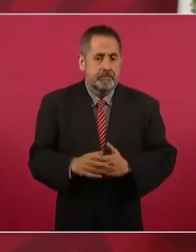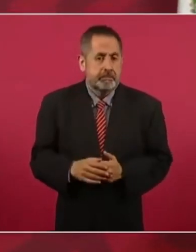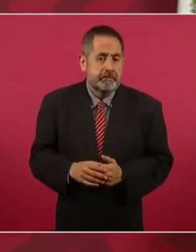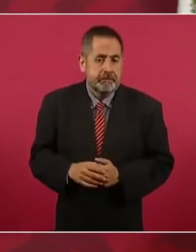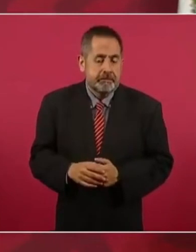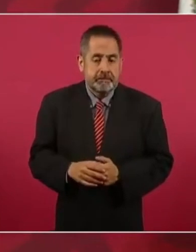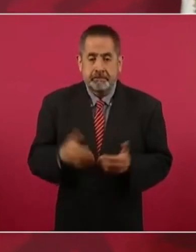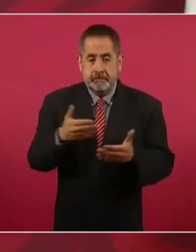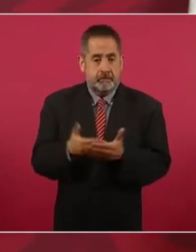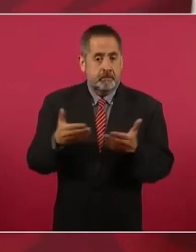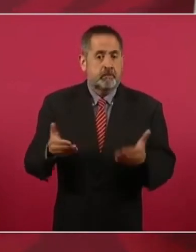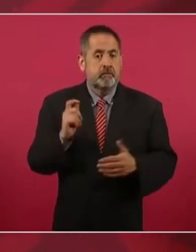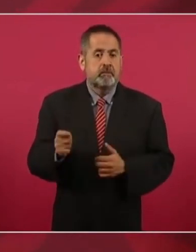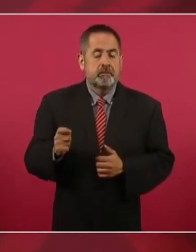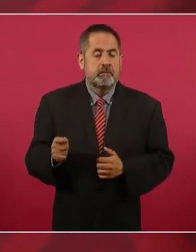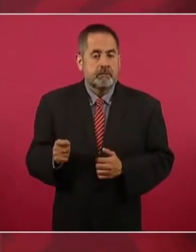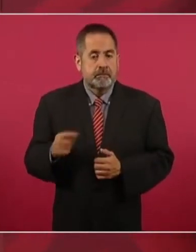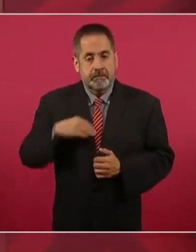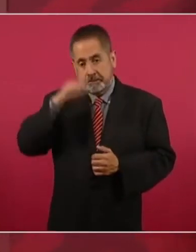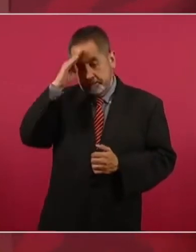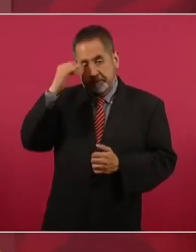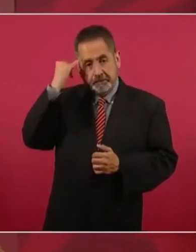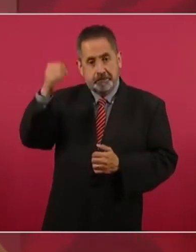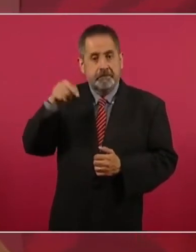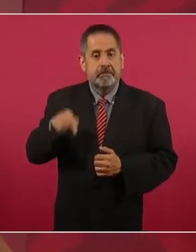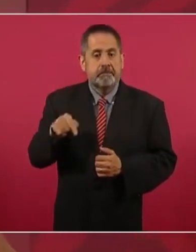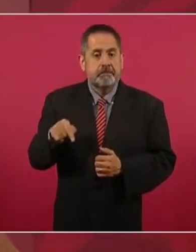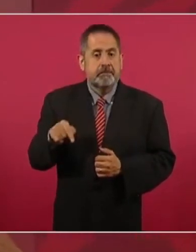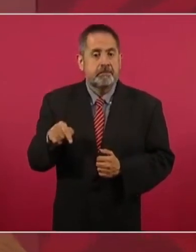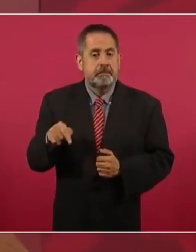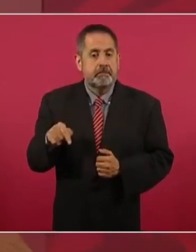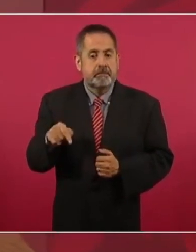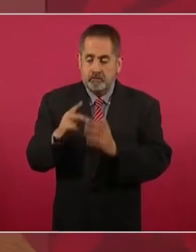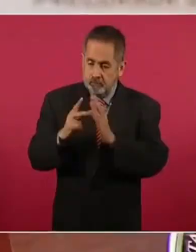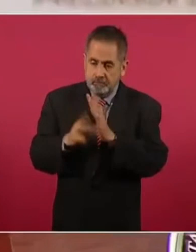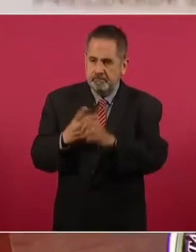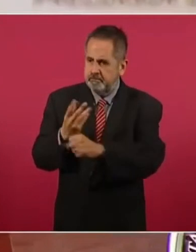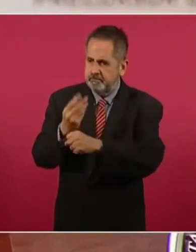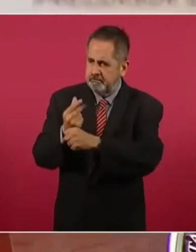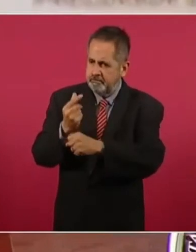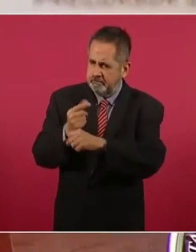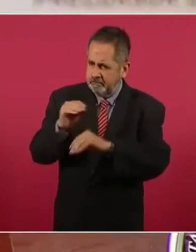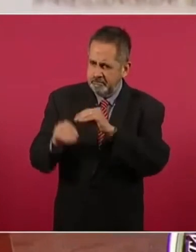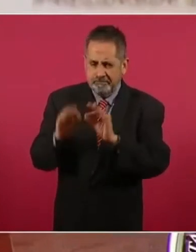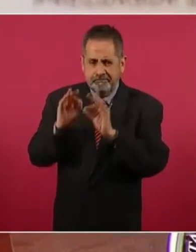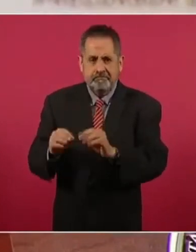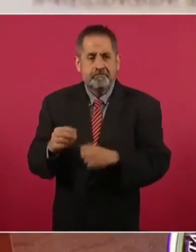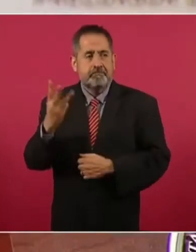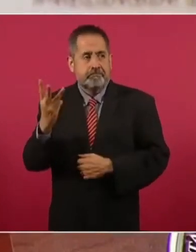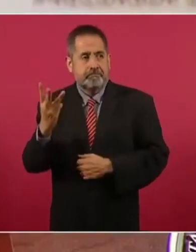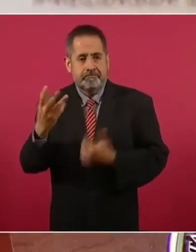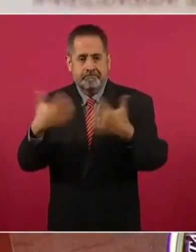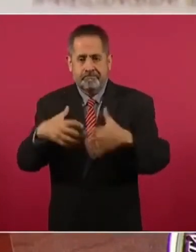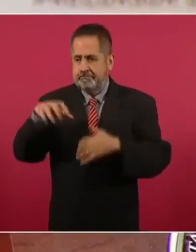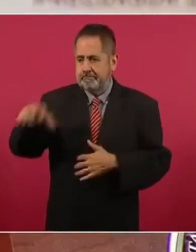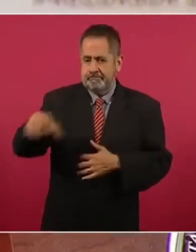Y ahora vamos a rehabilitar 3 plantas más